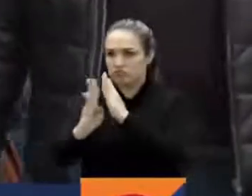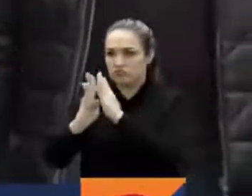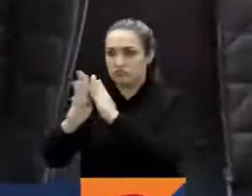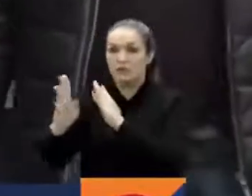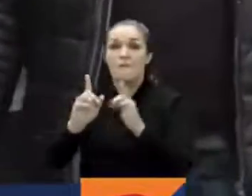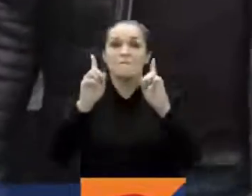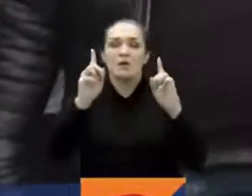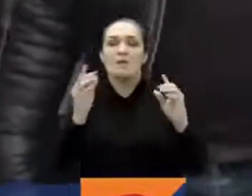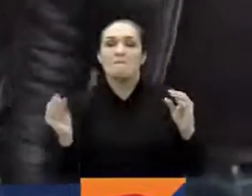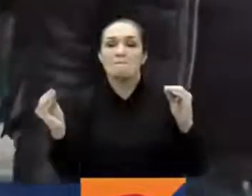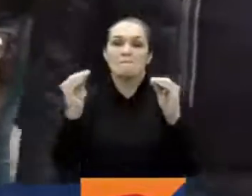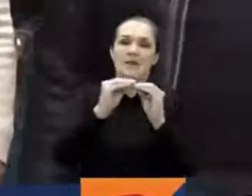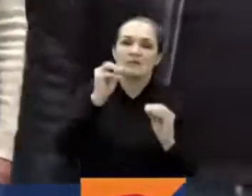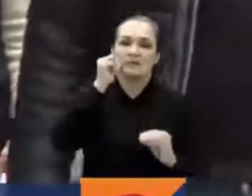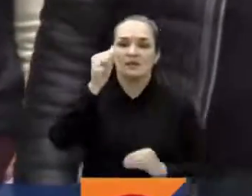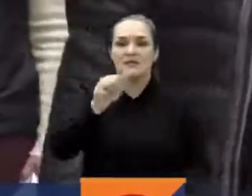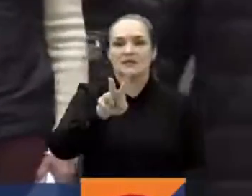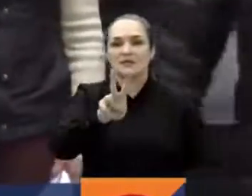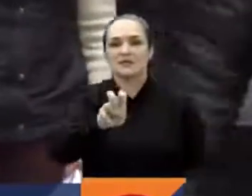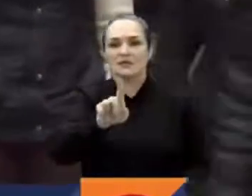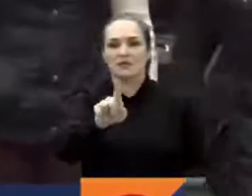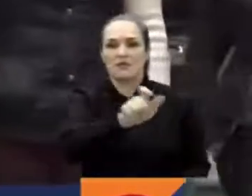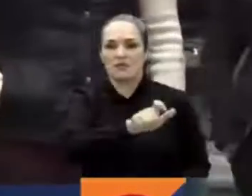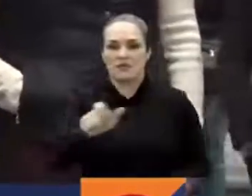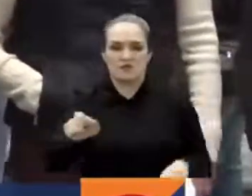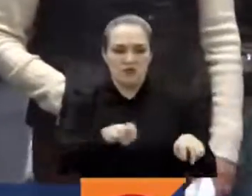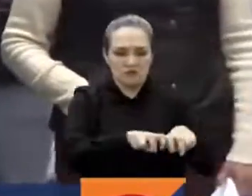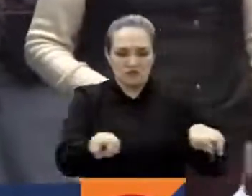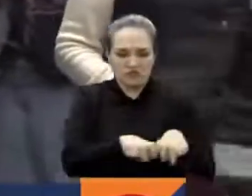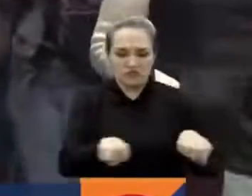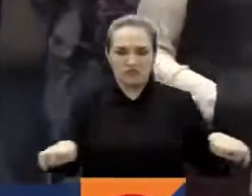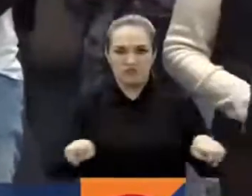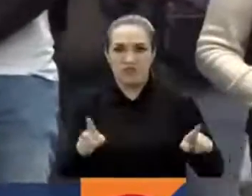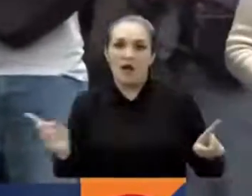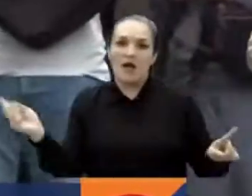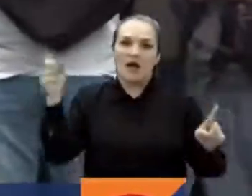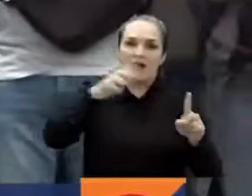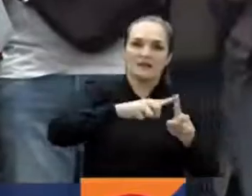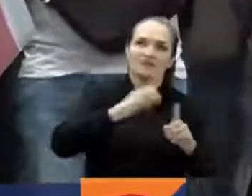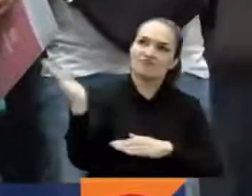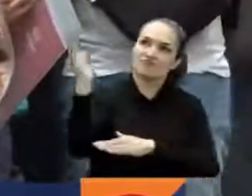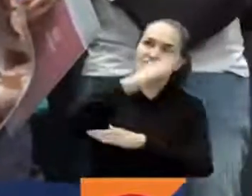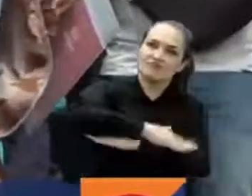partir de mañana ya habrá 71 personas dispuestas a trabajar hasta las 5:30 de la tarde.